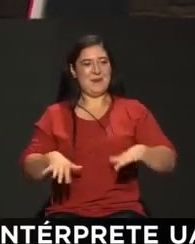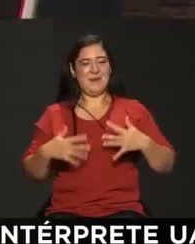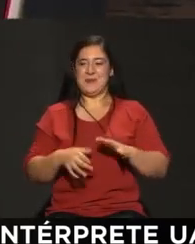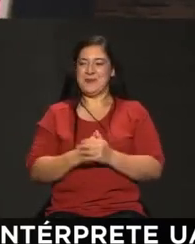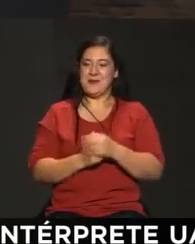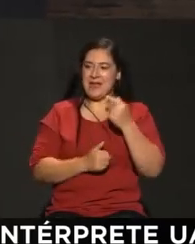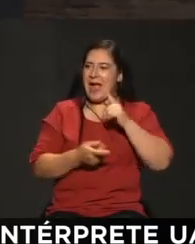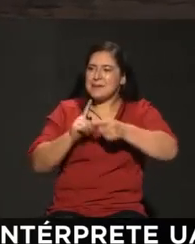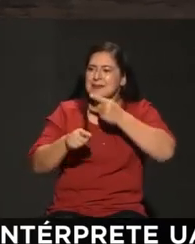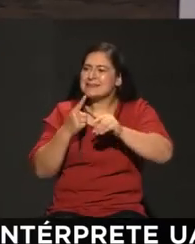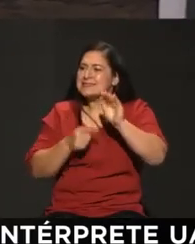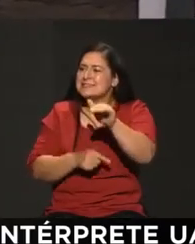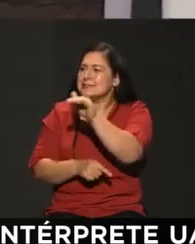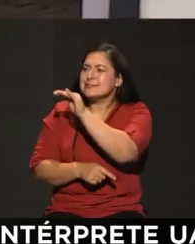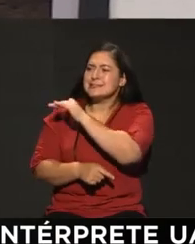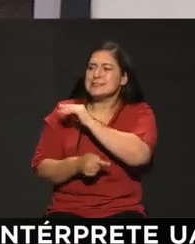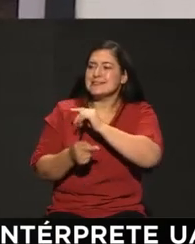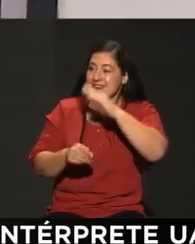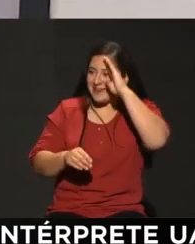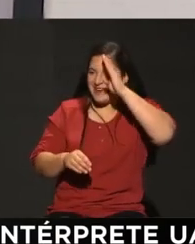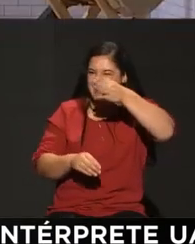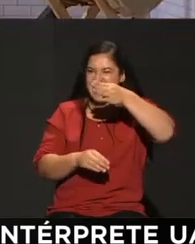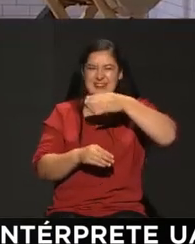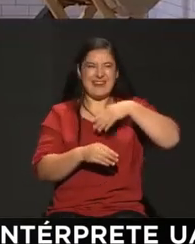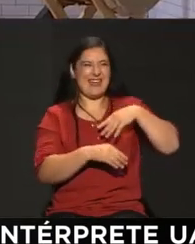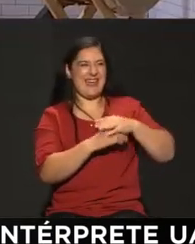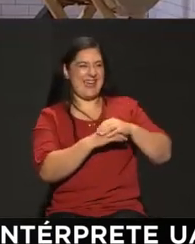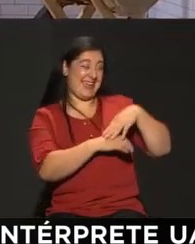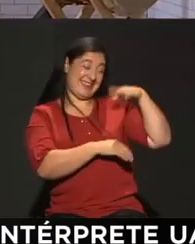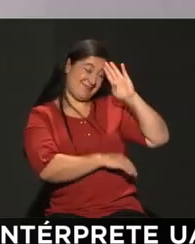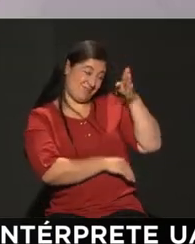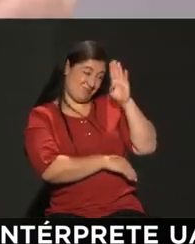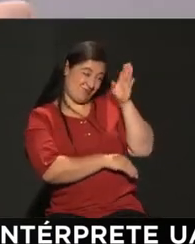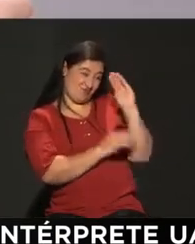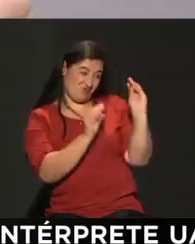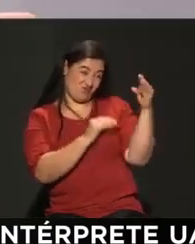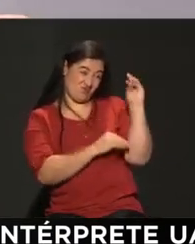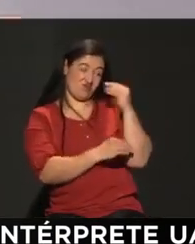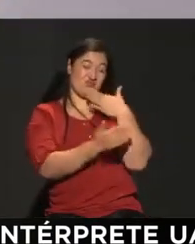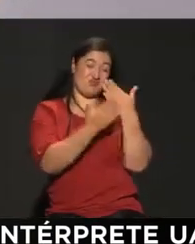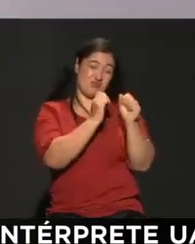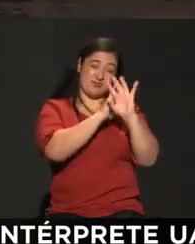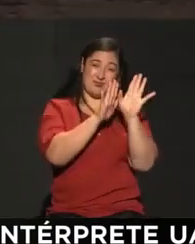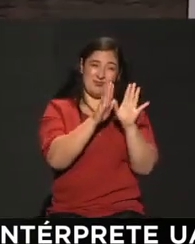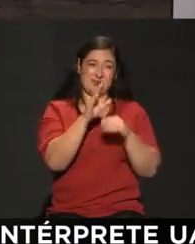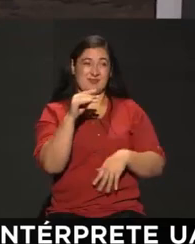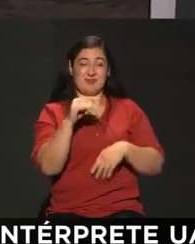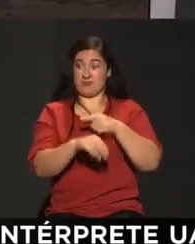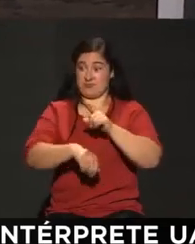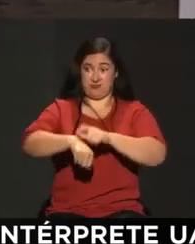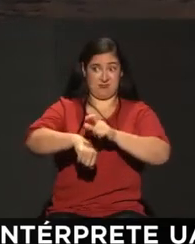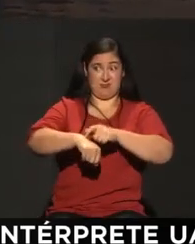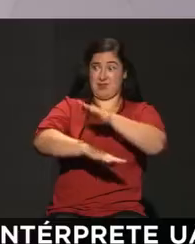veo, amiguitos. ¡Hola, hola, hola! ¡Buenos días! ¡Hola! Son buenas tardes.